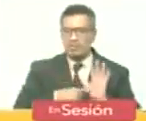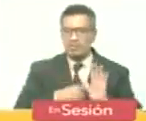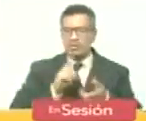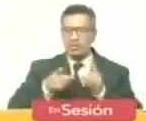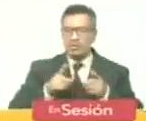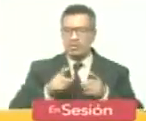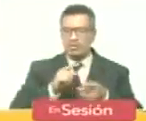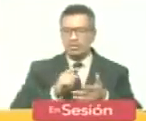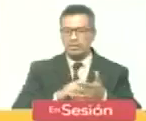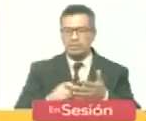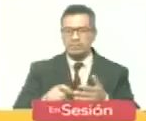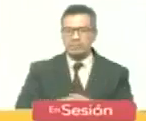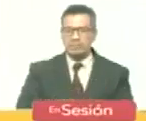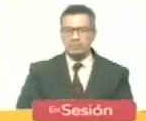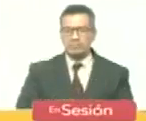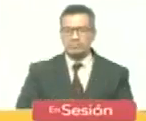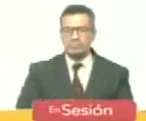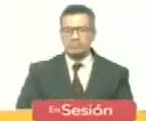cosas.